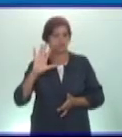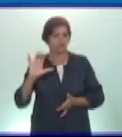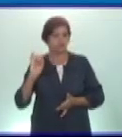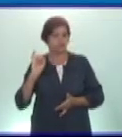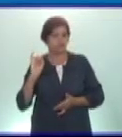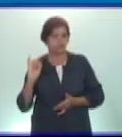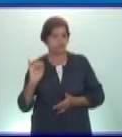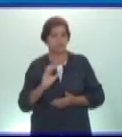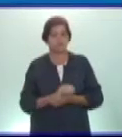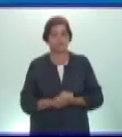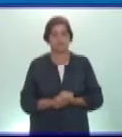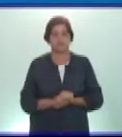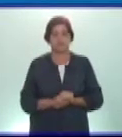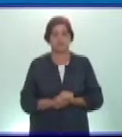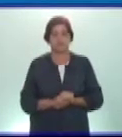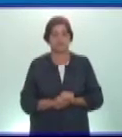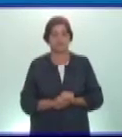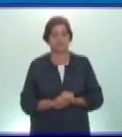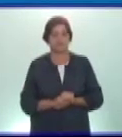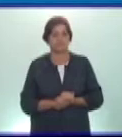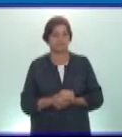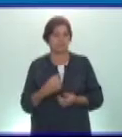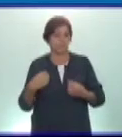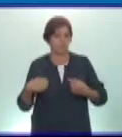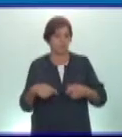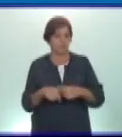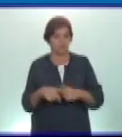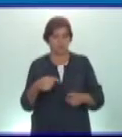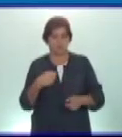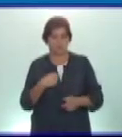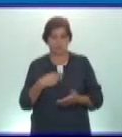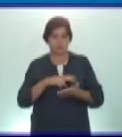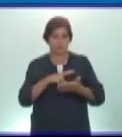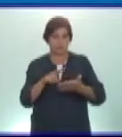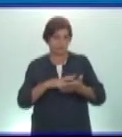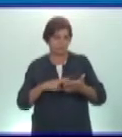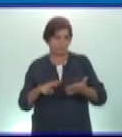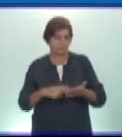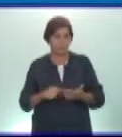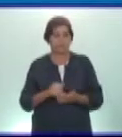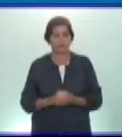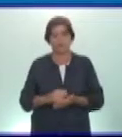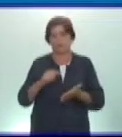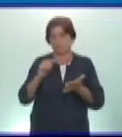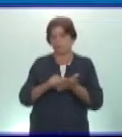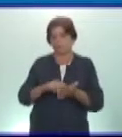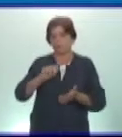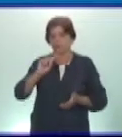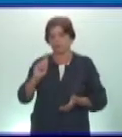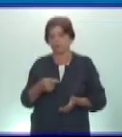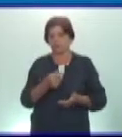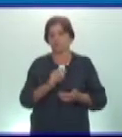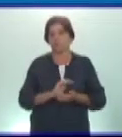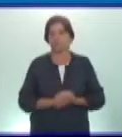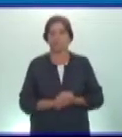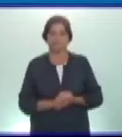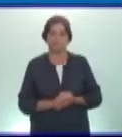1956. Vamos entonces conmigo a leer el texto punto y coma.